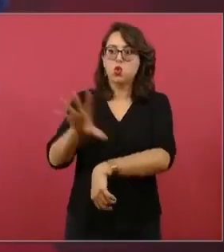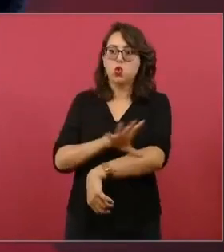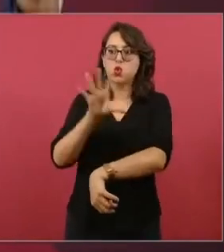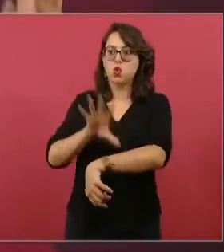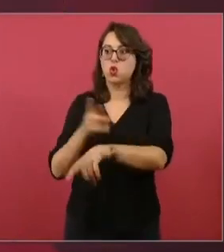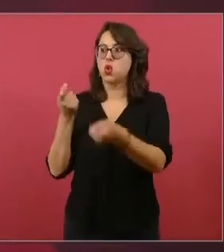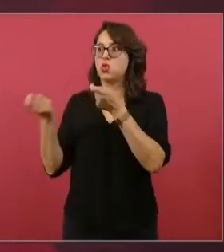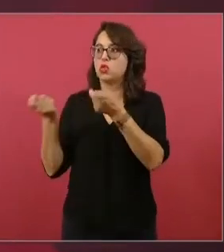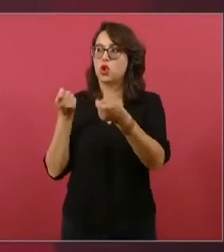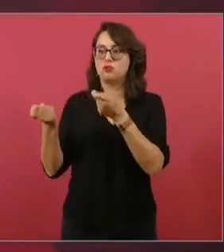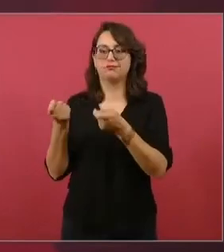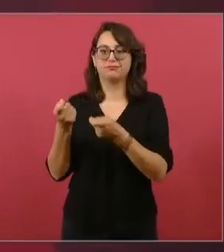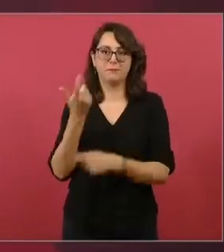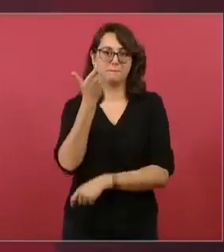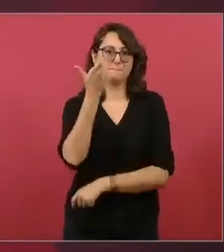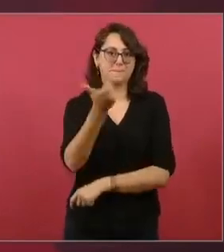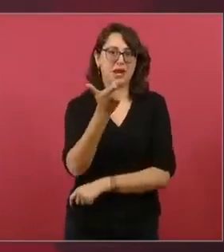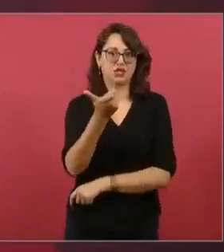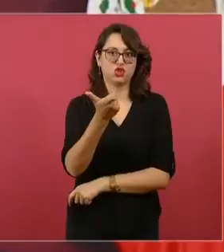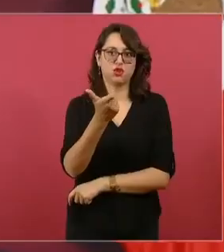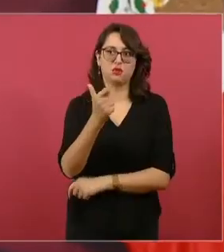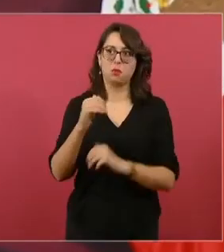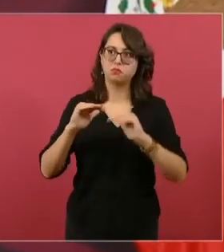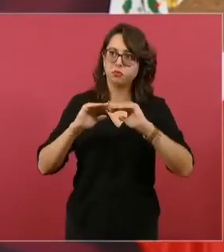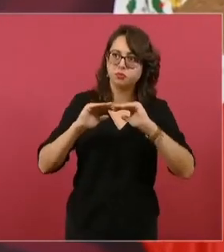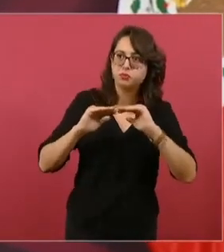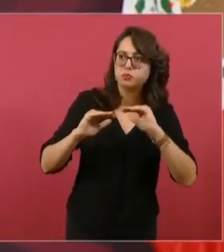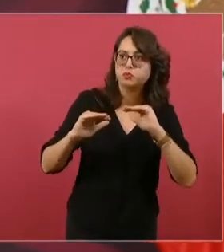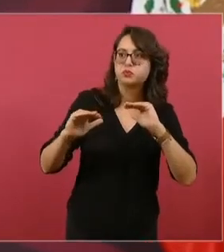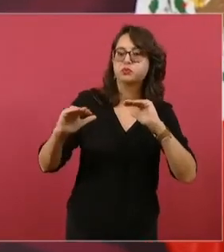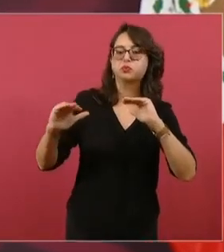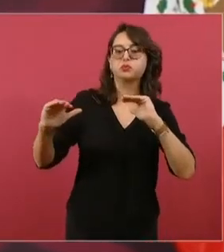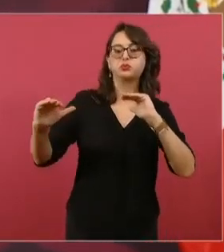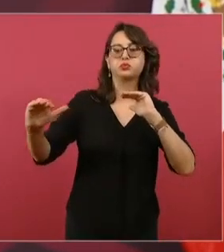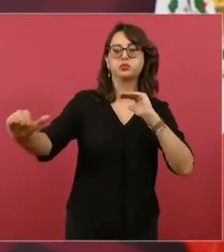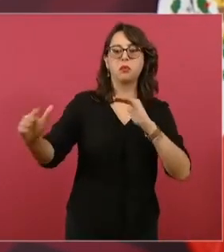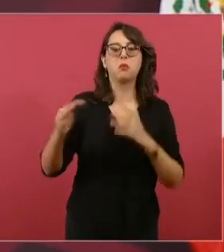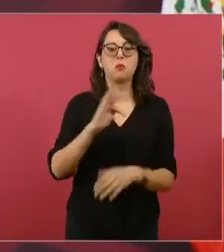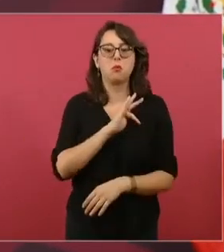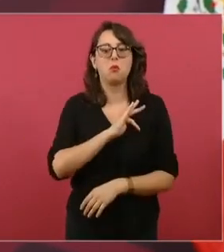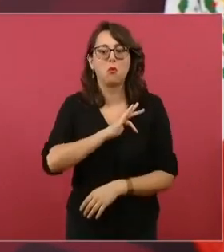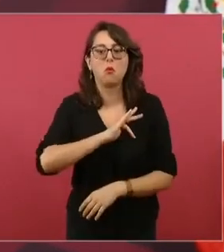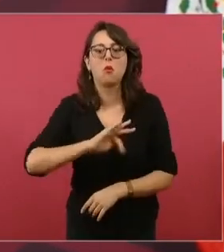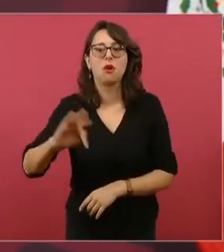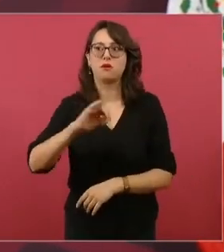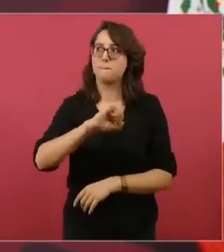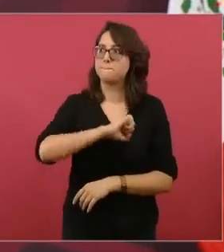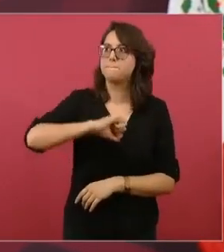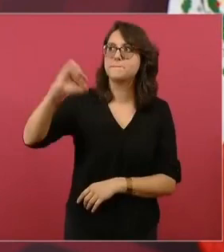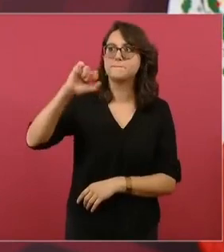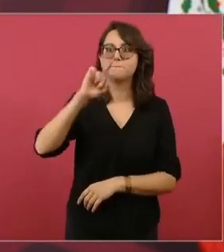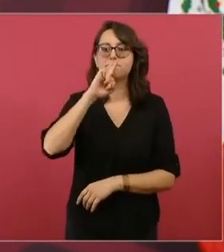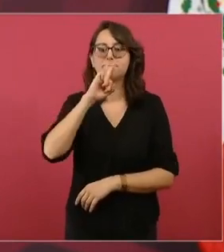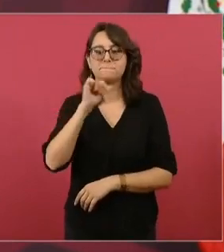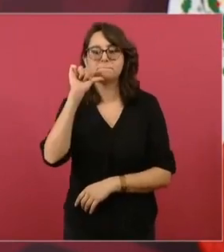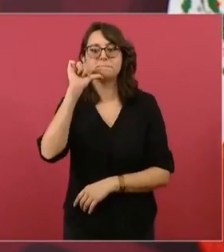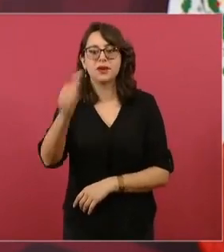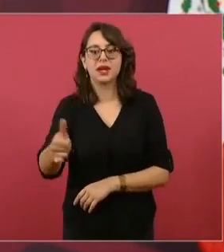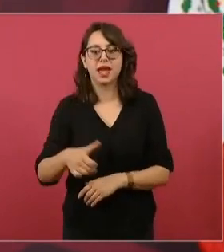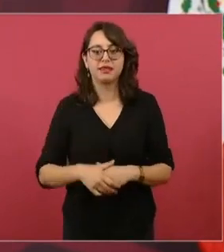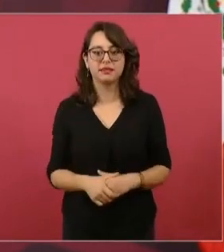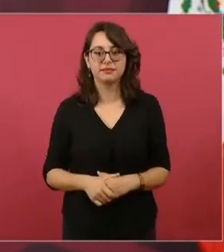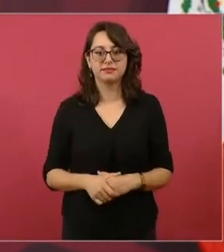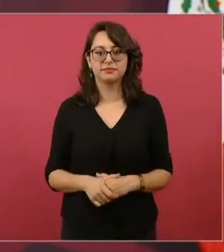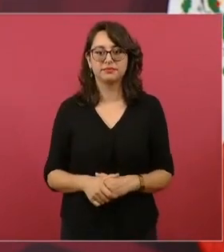Entonces, ¿qué quisieran el Reforma, o mejor dicho, los patrones del Reforma, los jefes del